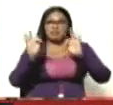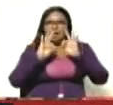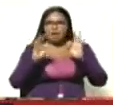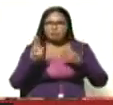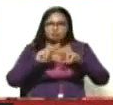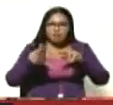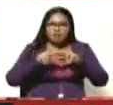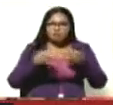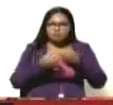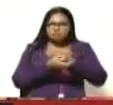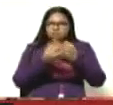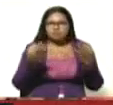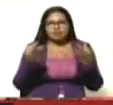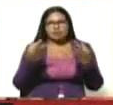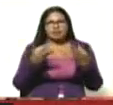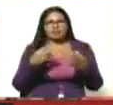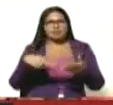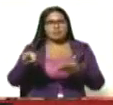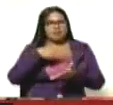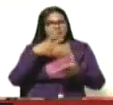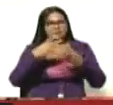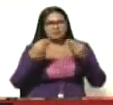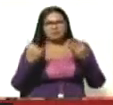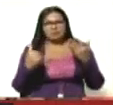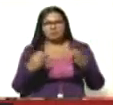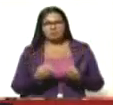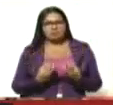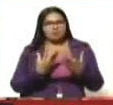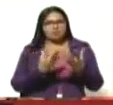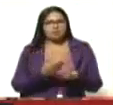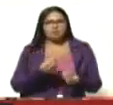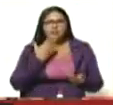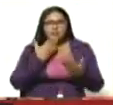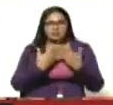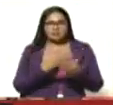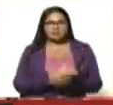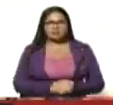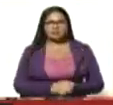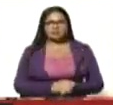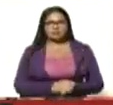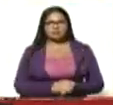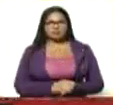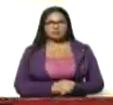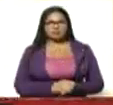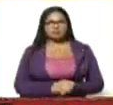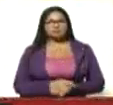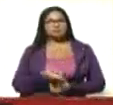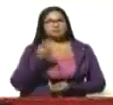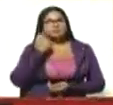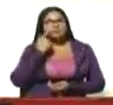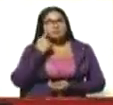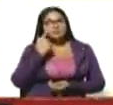expresión extraordinaria de teatro, danza y declamación. Muchas gracias por eso. Miren,